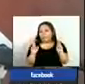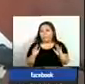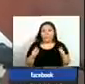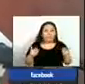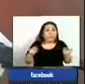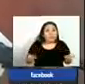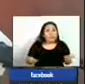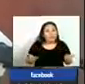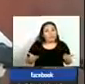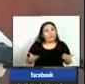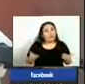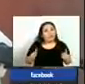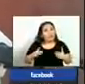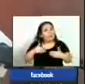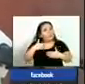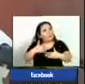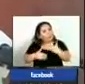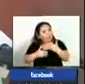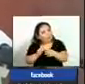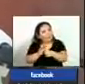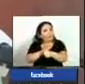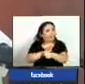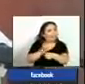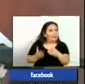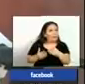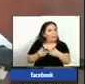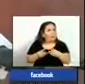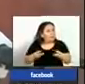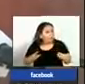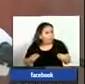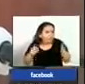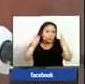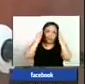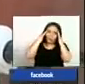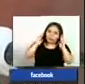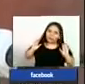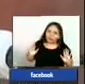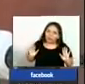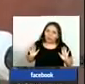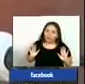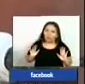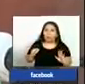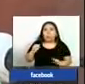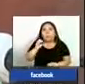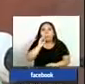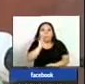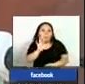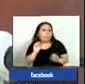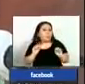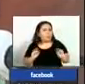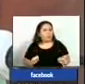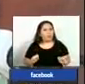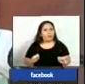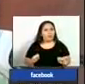de que pase todo esto si pasa porque todavía no se sabe uno no puede decir este